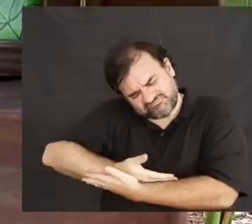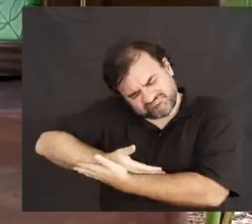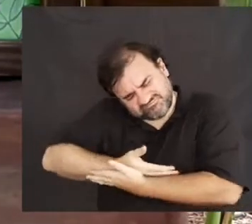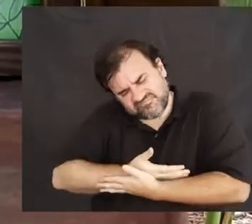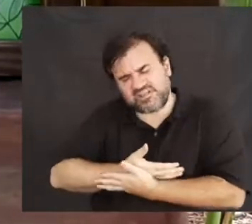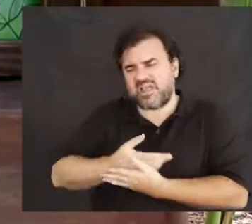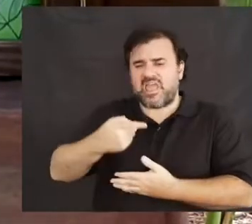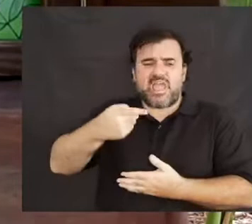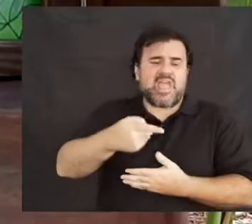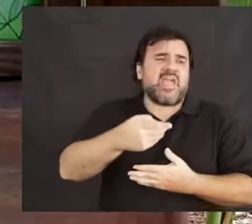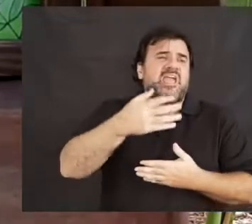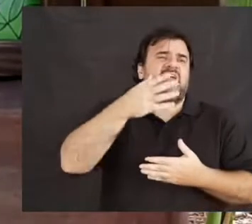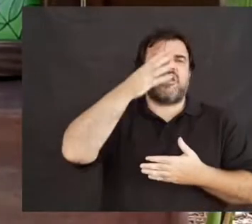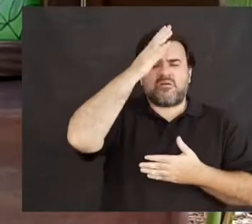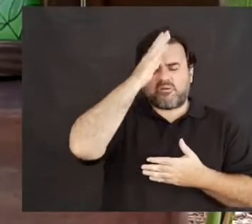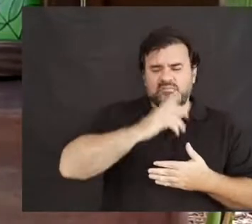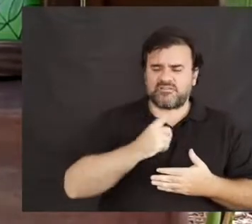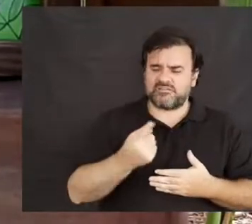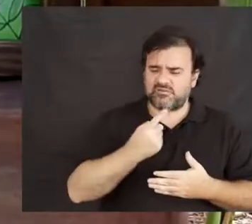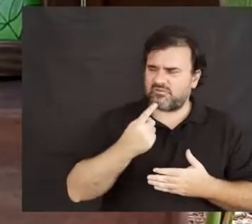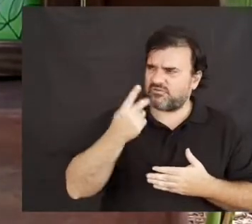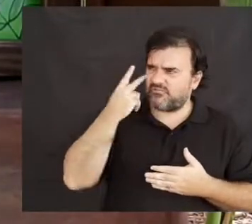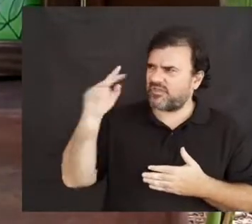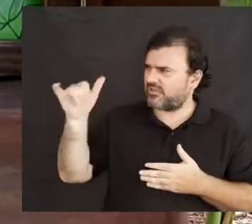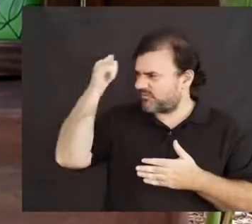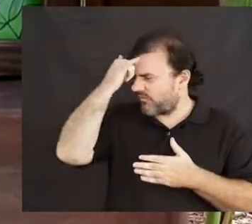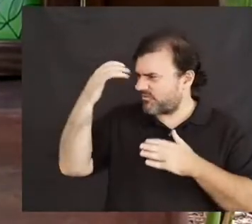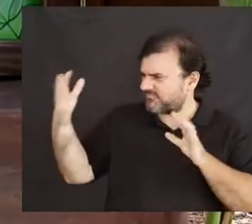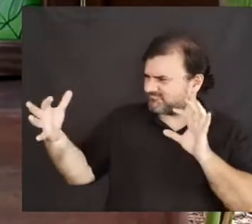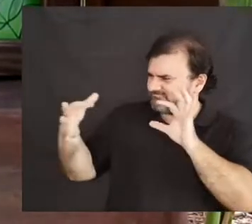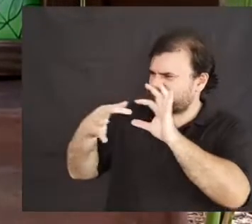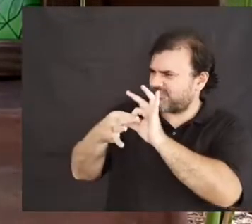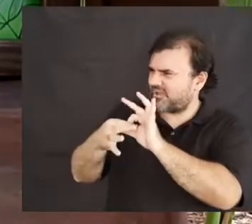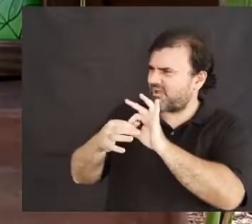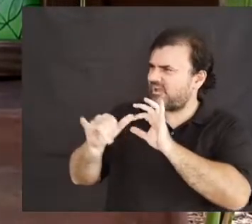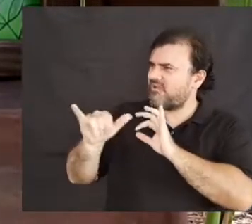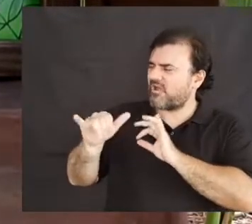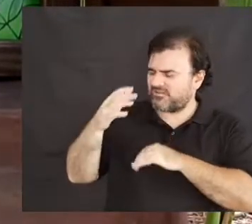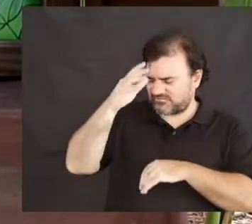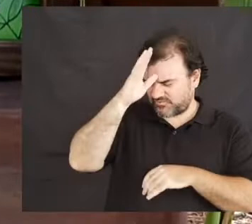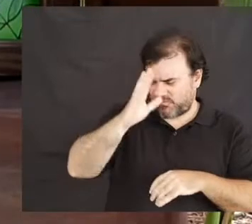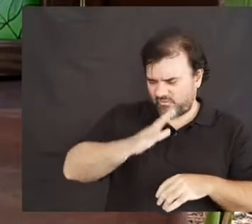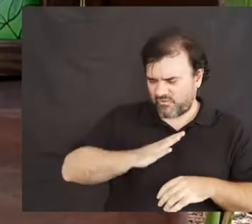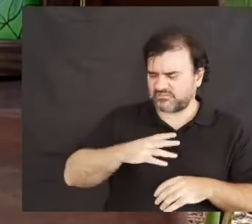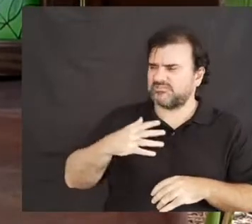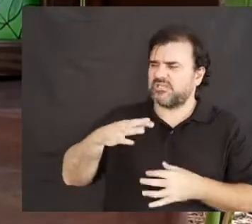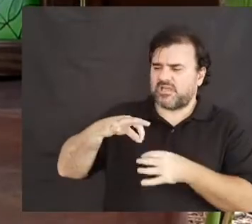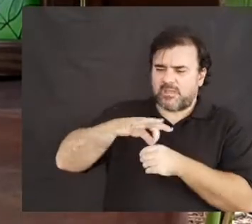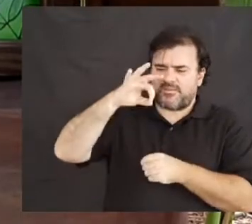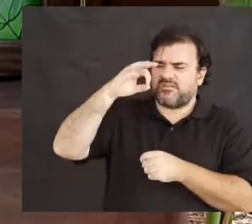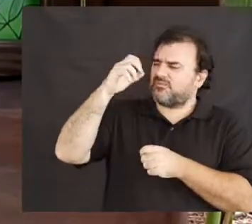Veía en aquel toro la encarnación de algo de su hombría, de su descontento, de su espíritu recio y